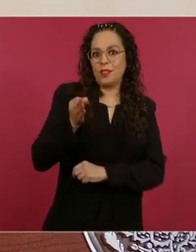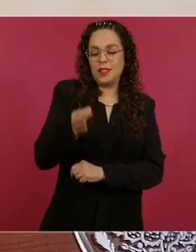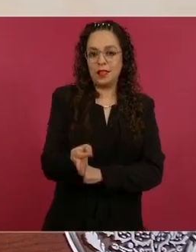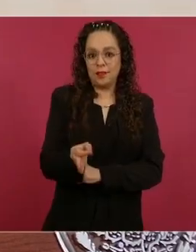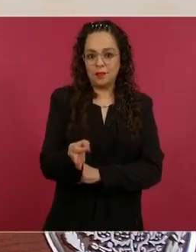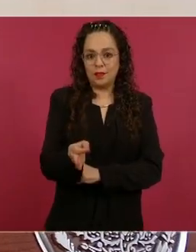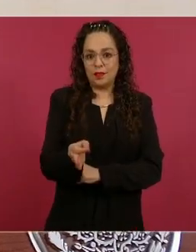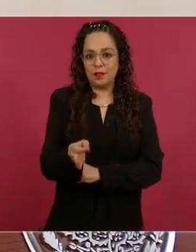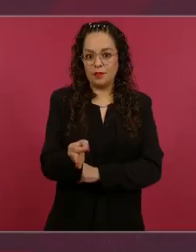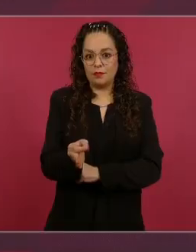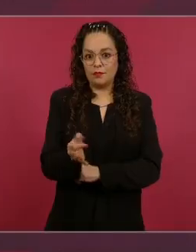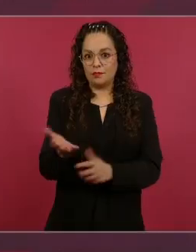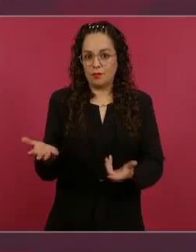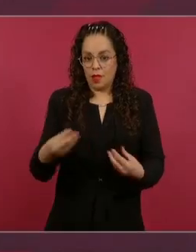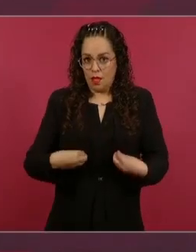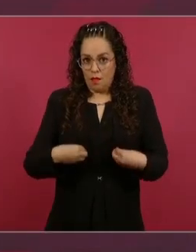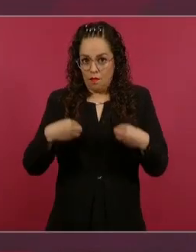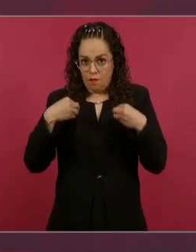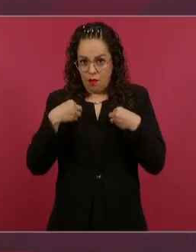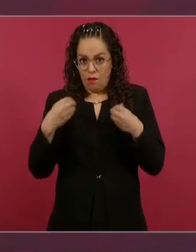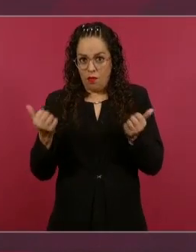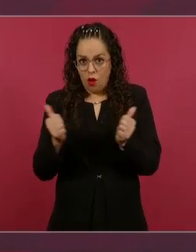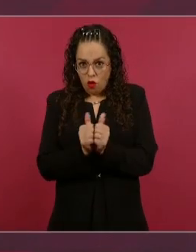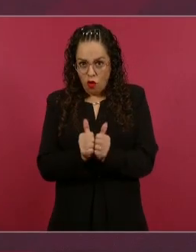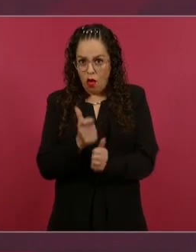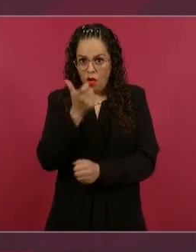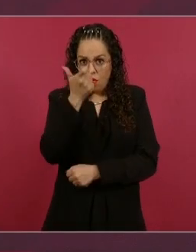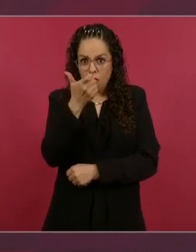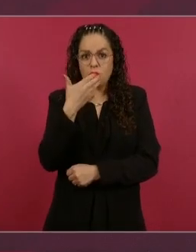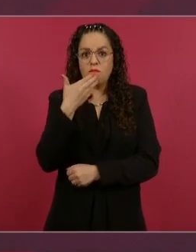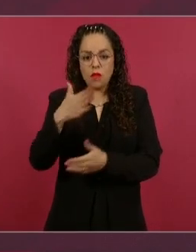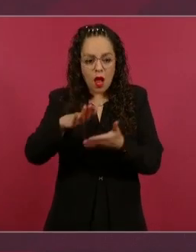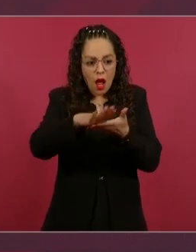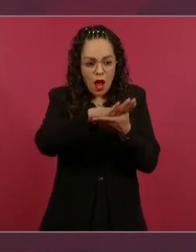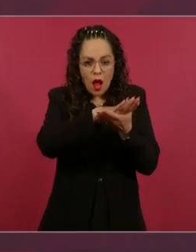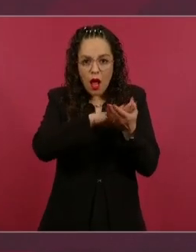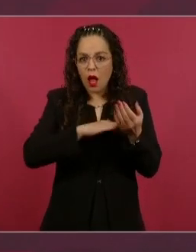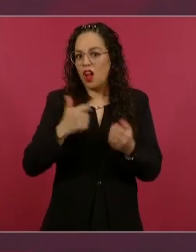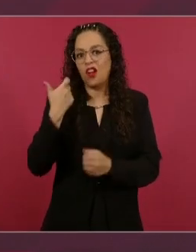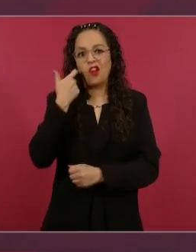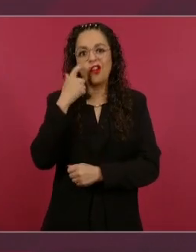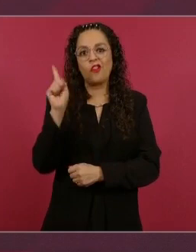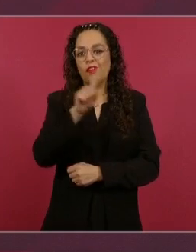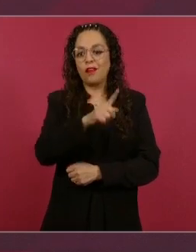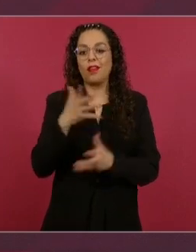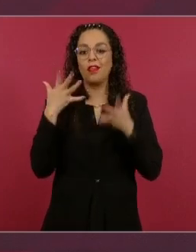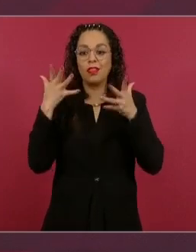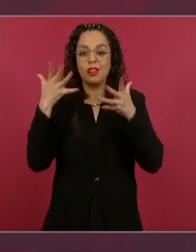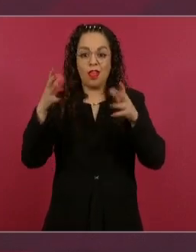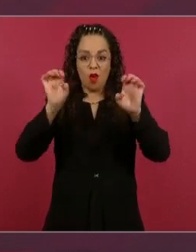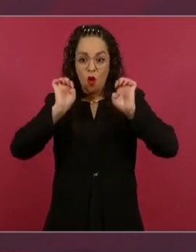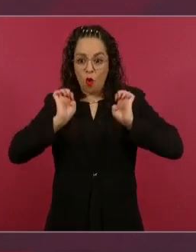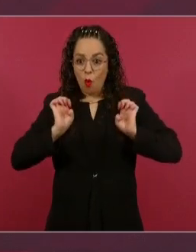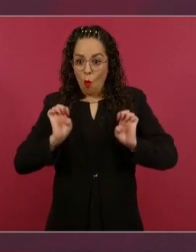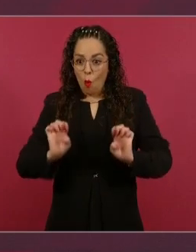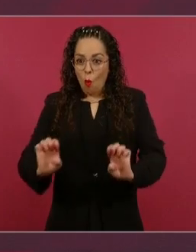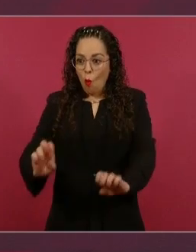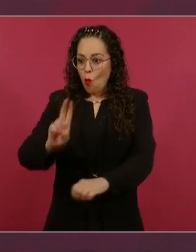Vivir en la justa medianía, en la honrosa medianía, como decía el presidente Juárez.